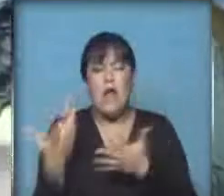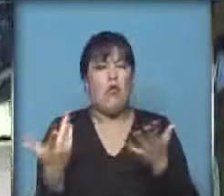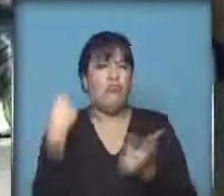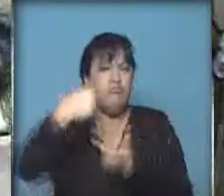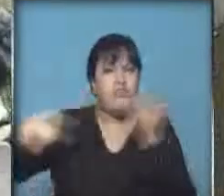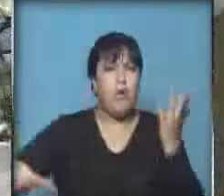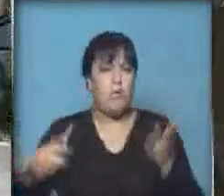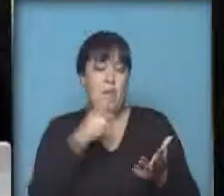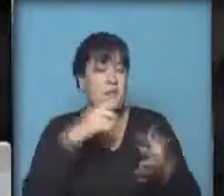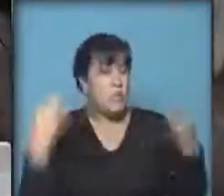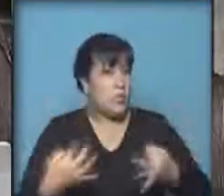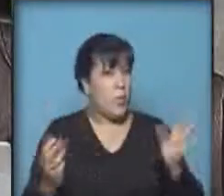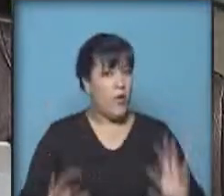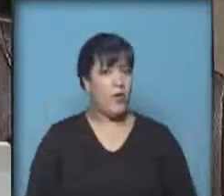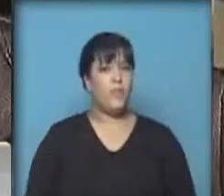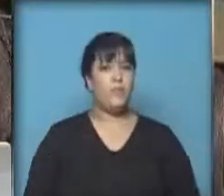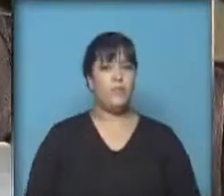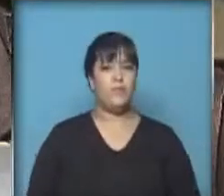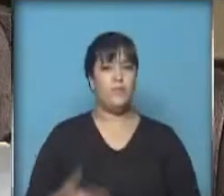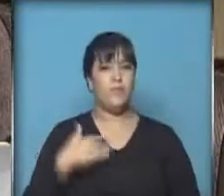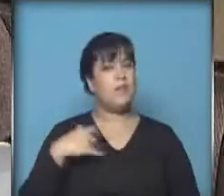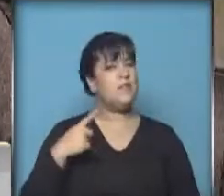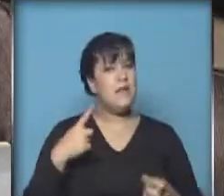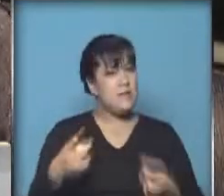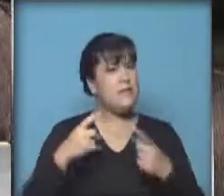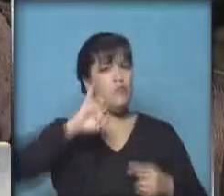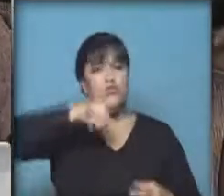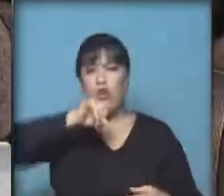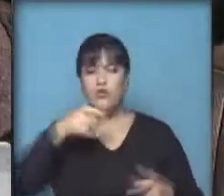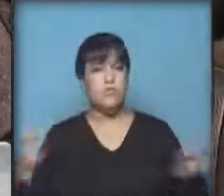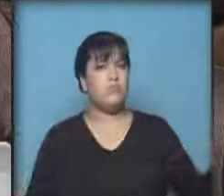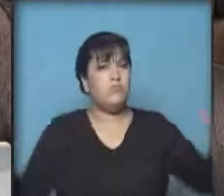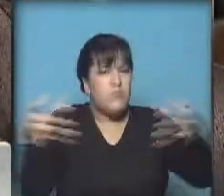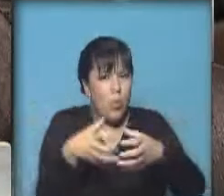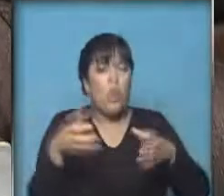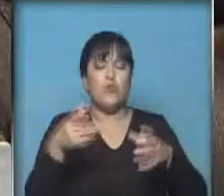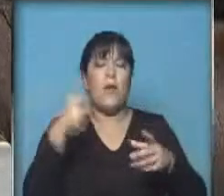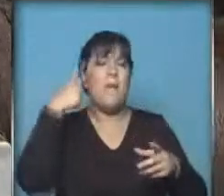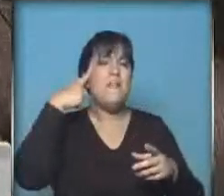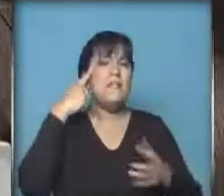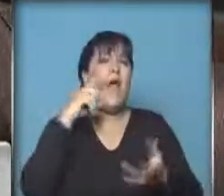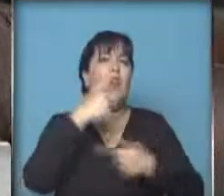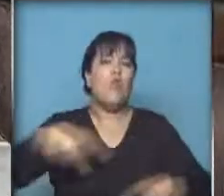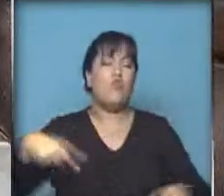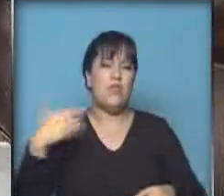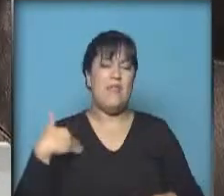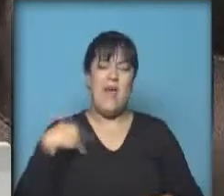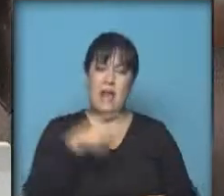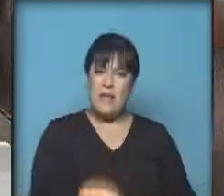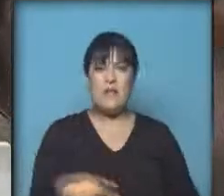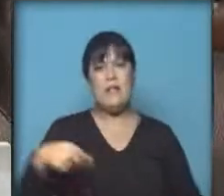muy apropiado. Es imprescindible que tengamos este tipo de encuentros para pensar la Argentina en este tiempo